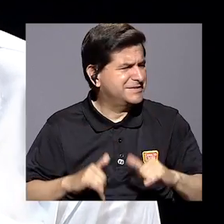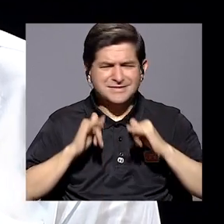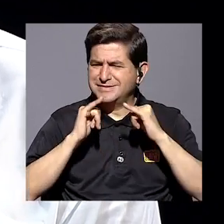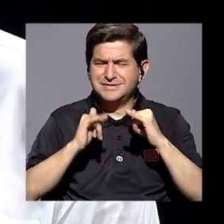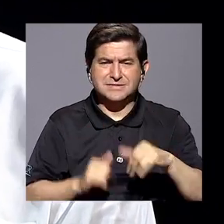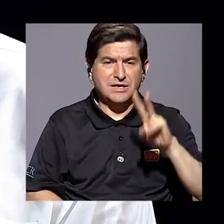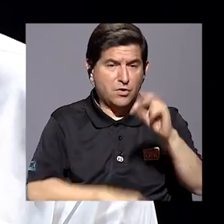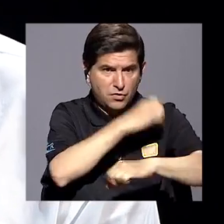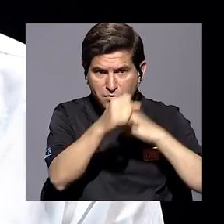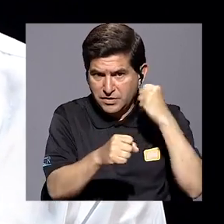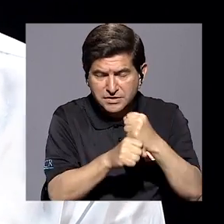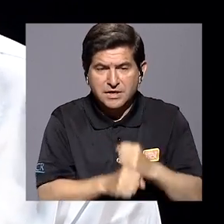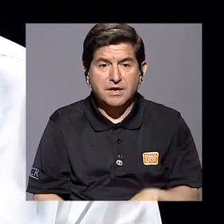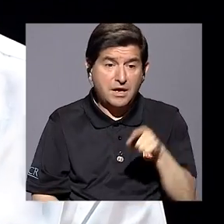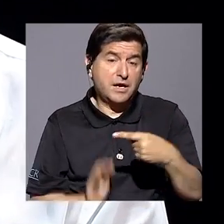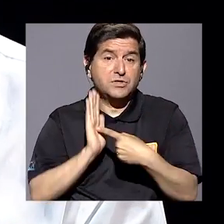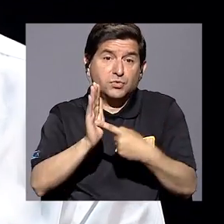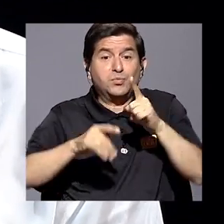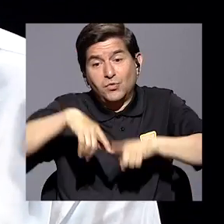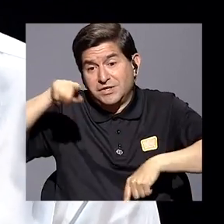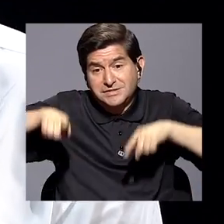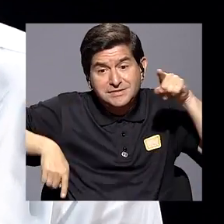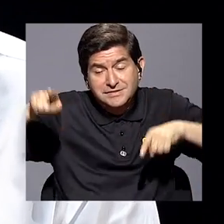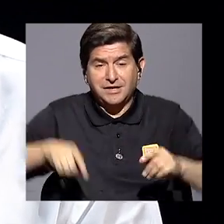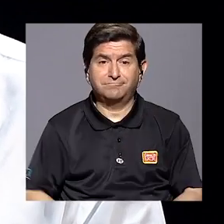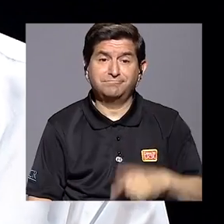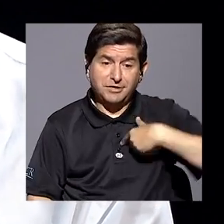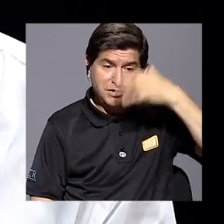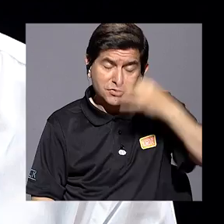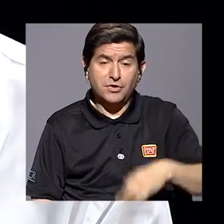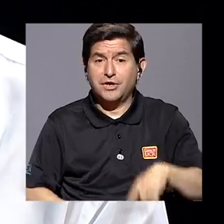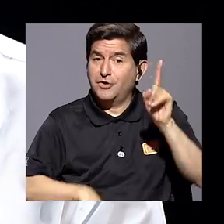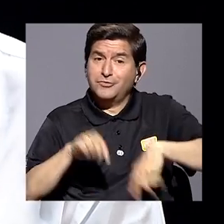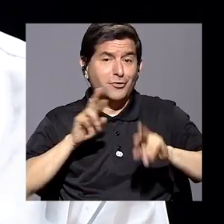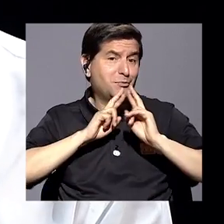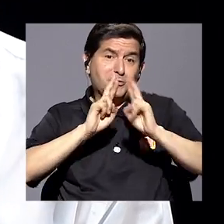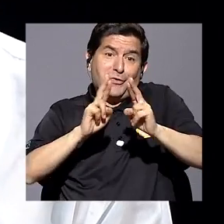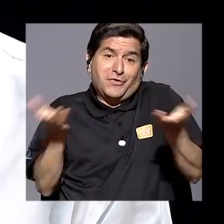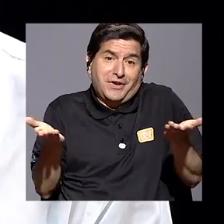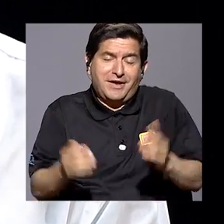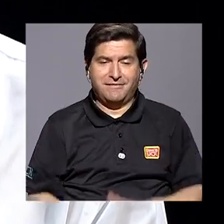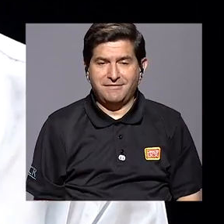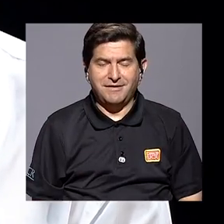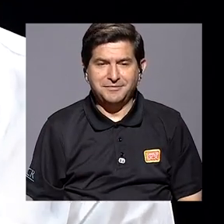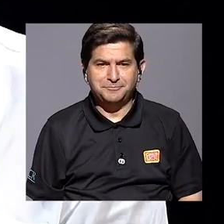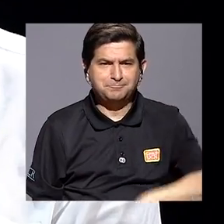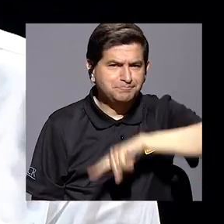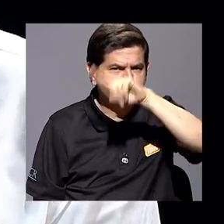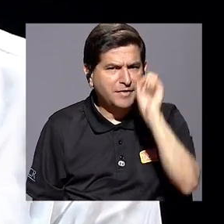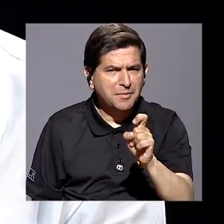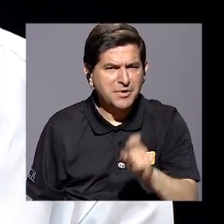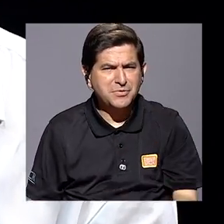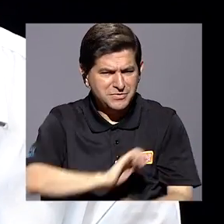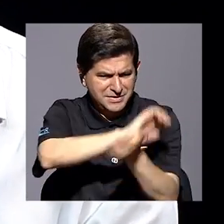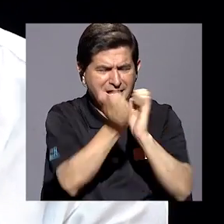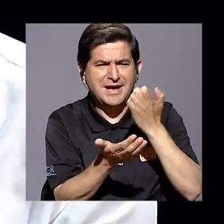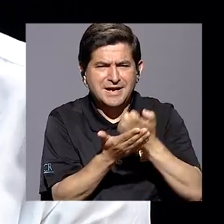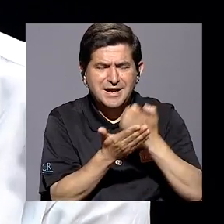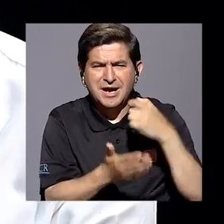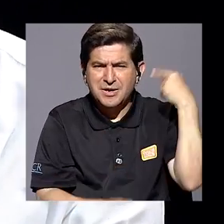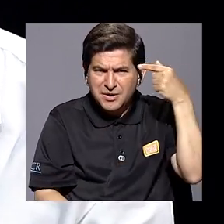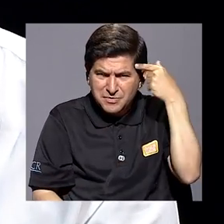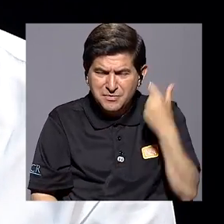años bueno eso revelan las estadísticas eso me parece que es incontestable la pregunta es si una reforma fiscal